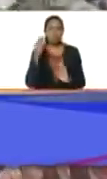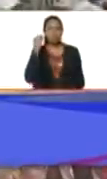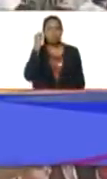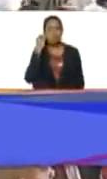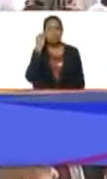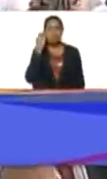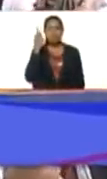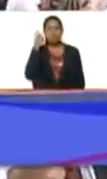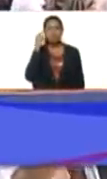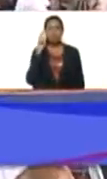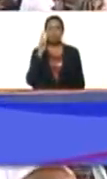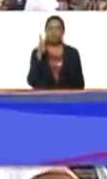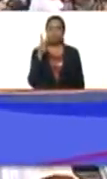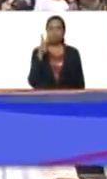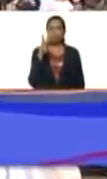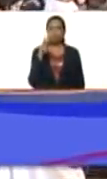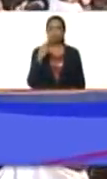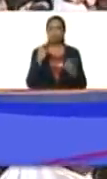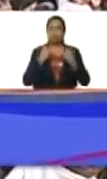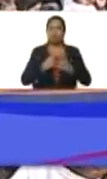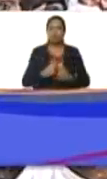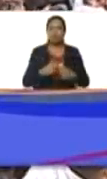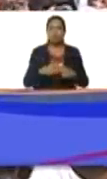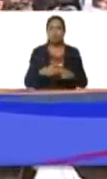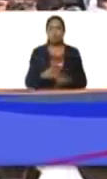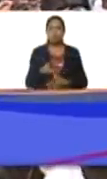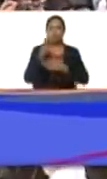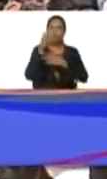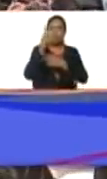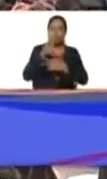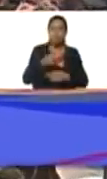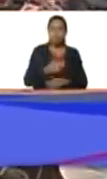un día lo ves con su uniforme y su fusil.